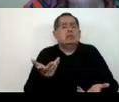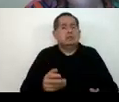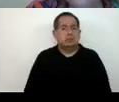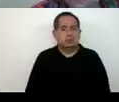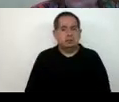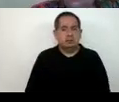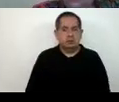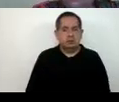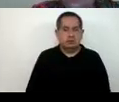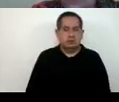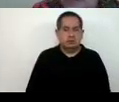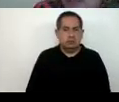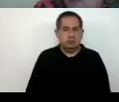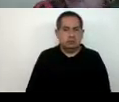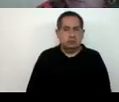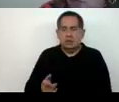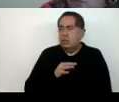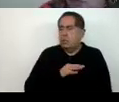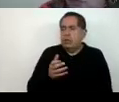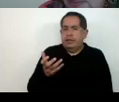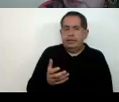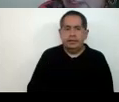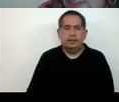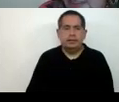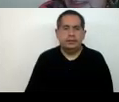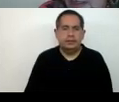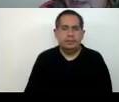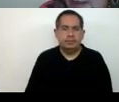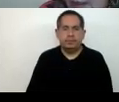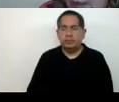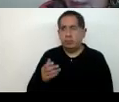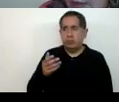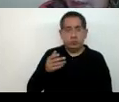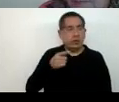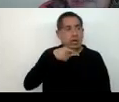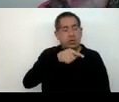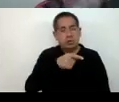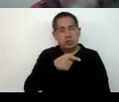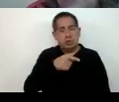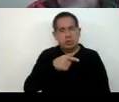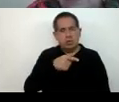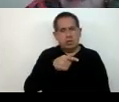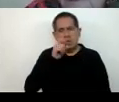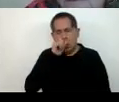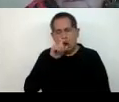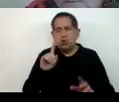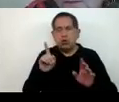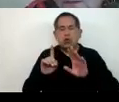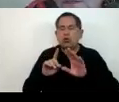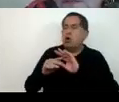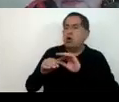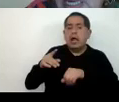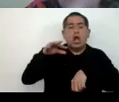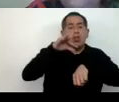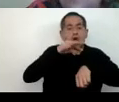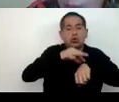Uh-huh. Bueno, ¿qué podemos hacer cuando se solicita? Perdón, ¿me Cuando el puede...? médico recomienda esterilizar a